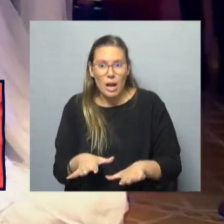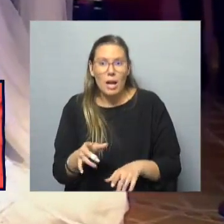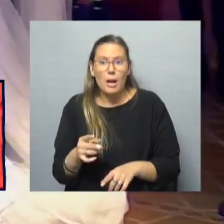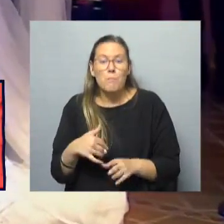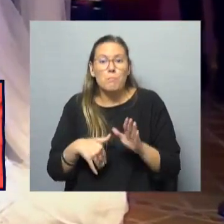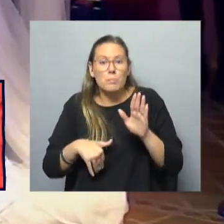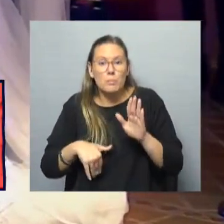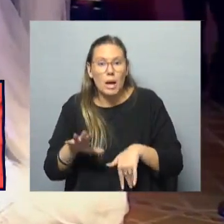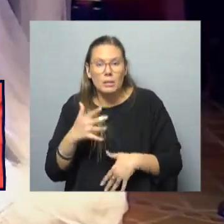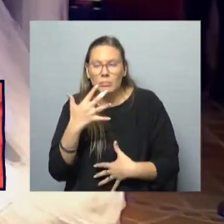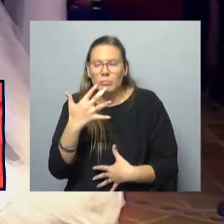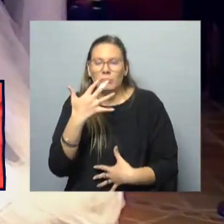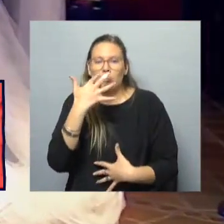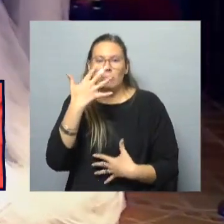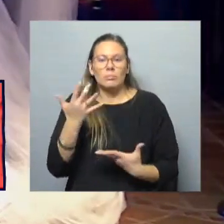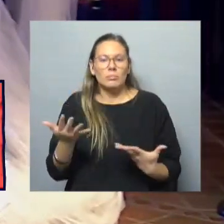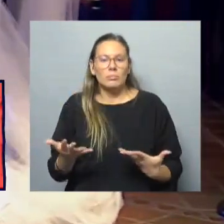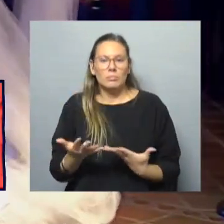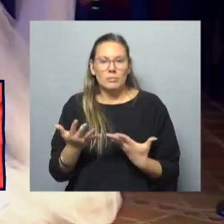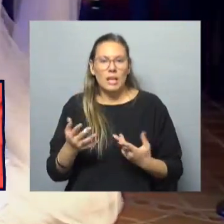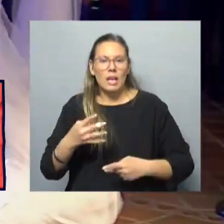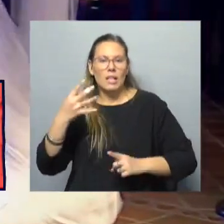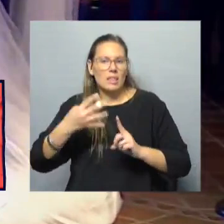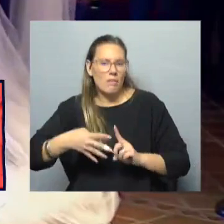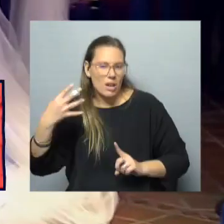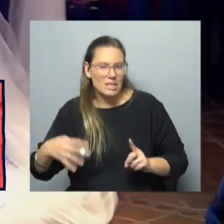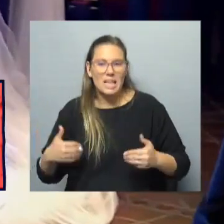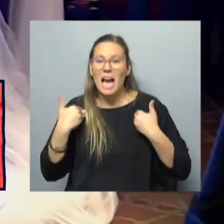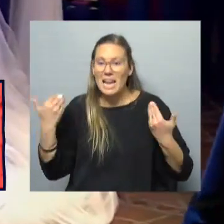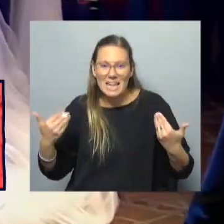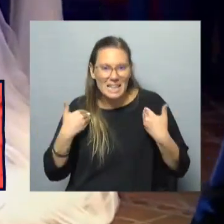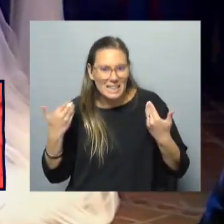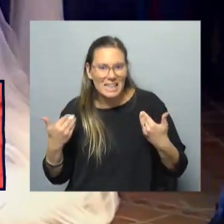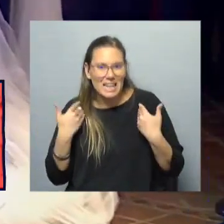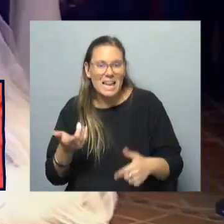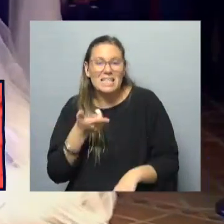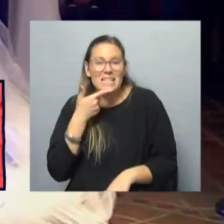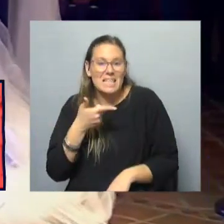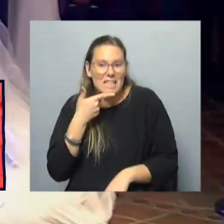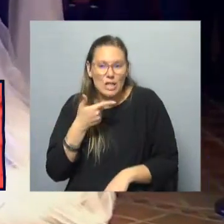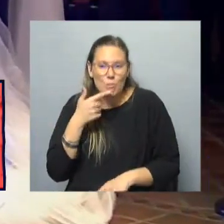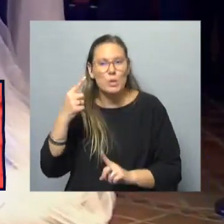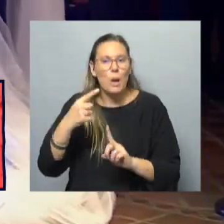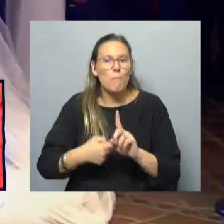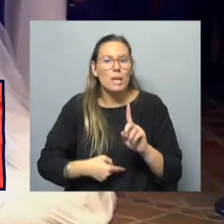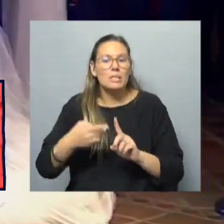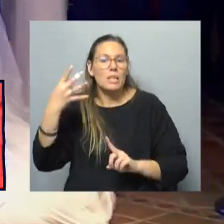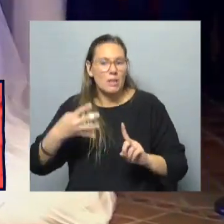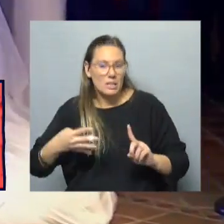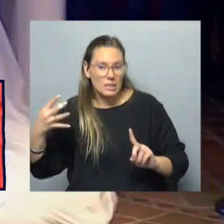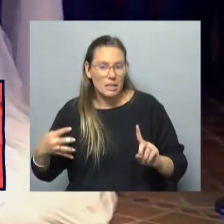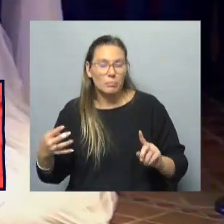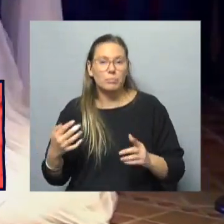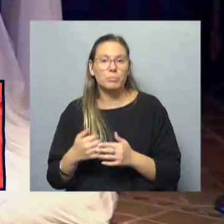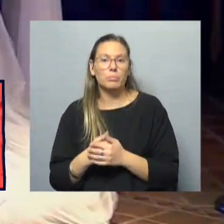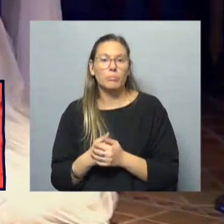vez más se respira lo que es diversidad, alegría, septiembre, el mes de la diversidad. Y